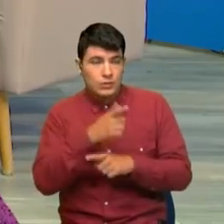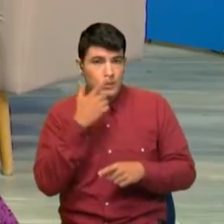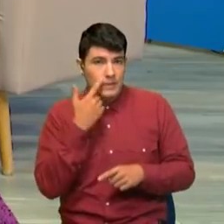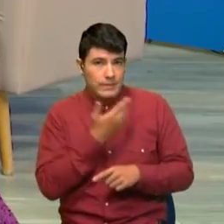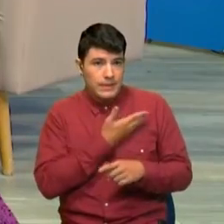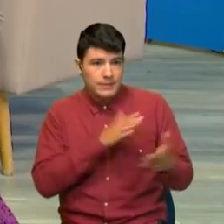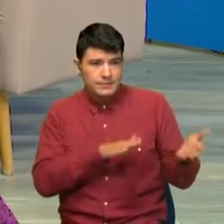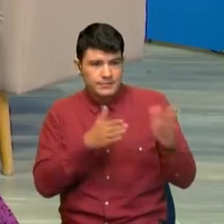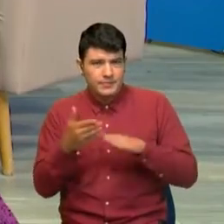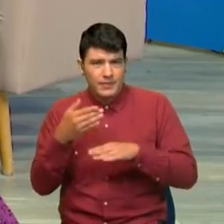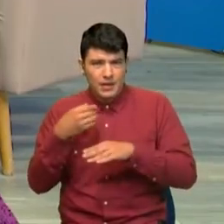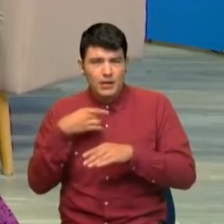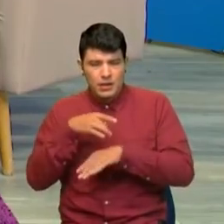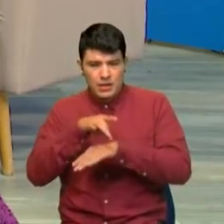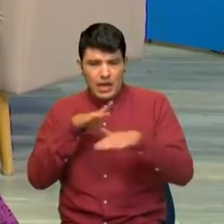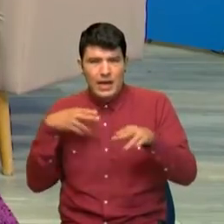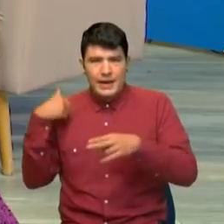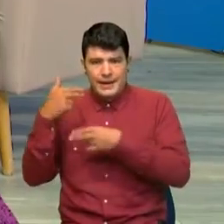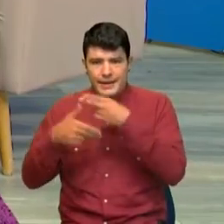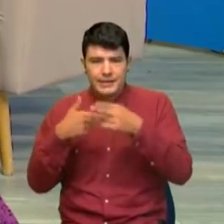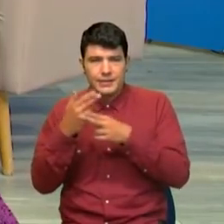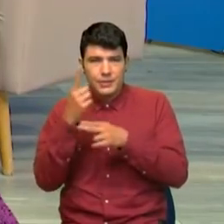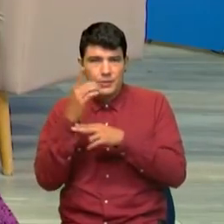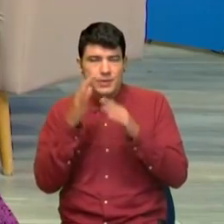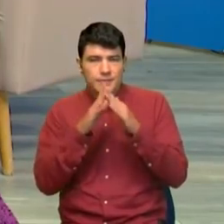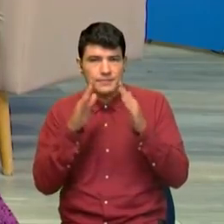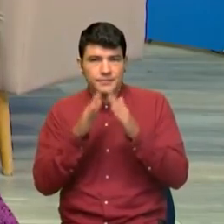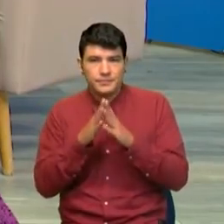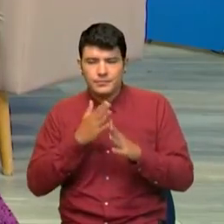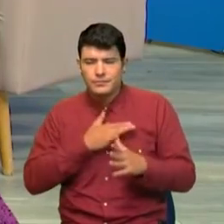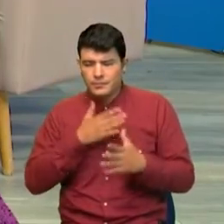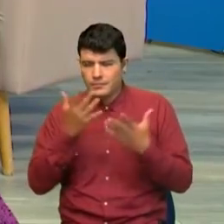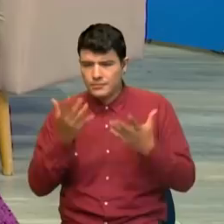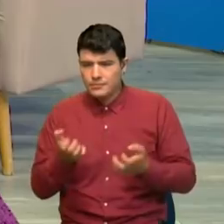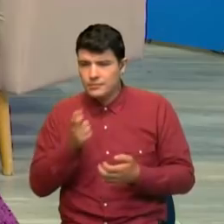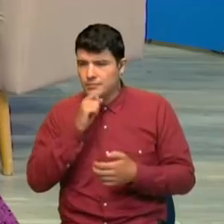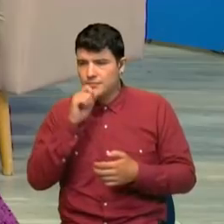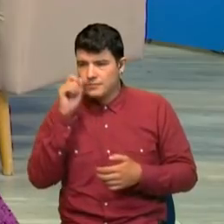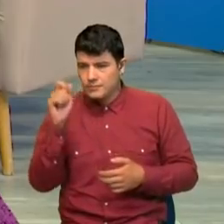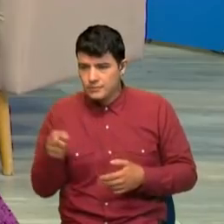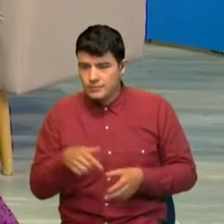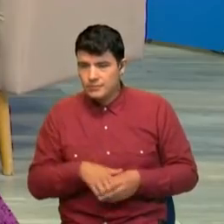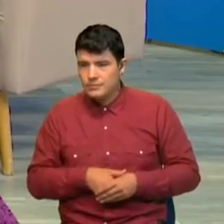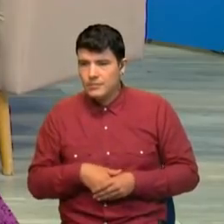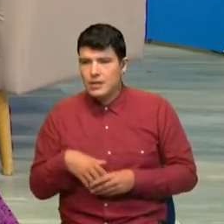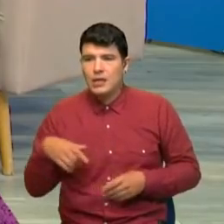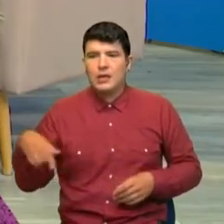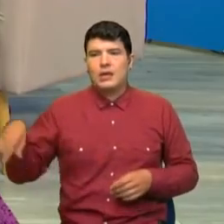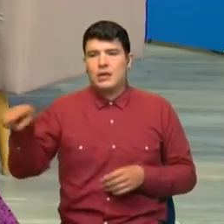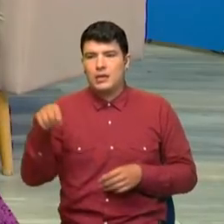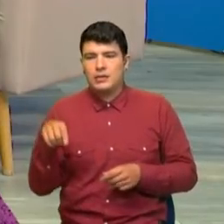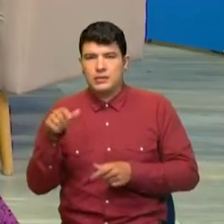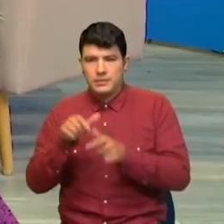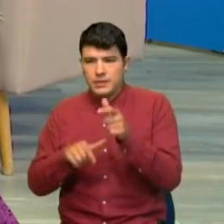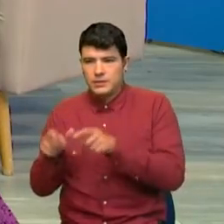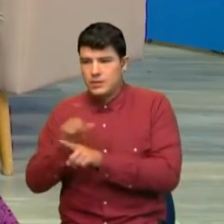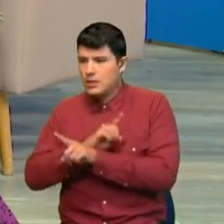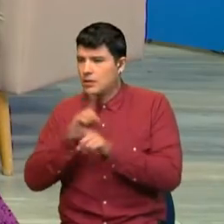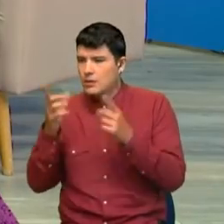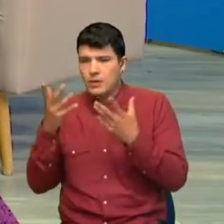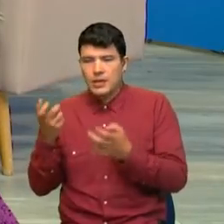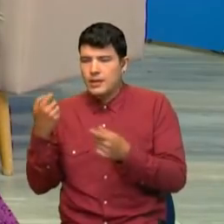por herencia una casa. Esto, yo quería preguntarle, digamos, ellos no han querido